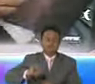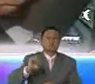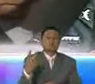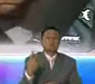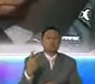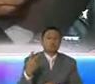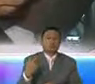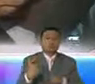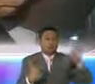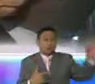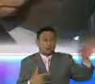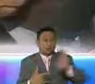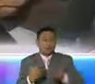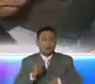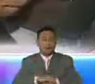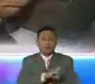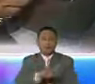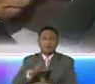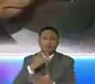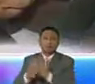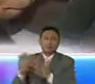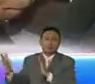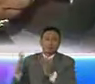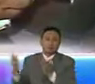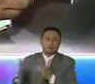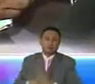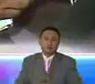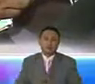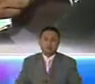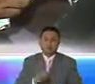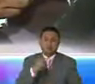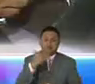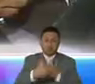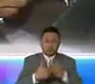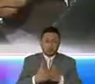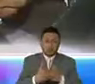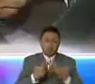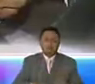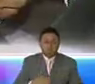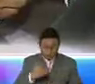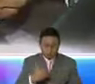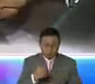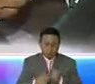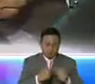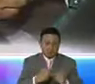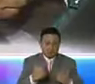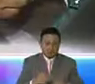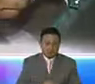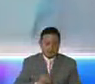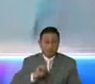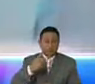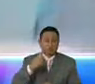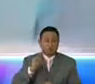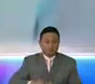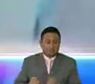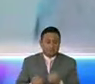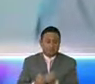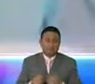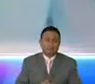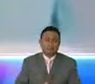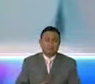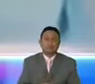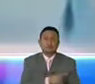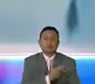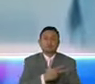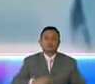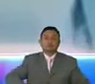de la orden de prisión preventiva que acaba de dictar el doctor. ¿Ha avanzado el primer proceso? Ha avanzado el primer proceso y vamos a impulsar también este segundo proceso. Delgado se encontraría en